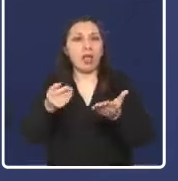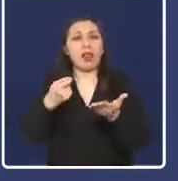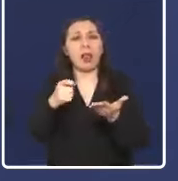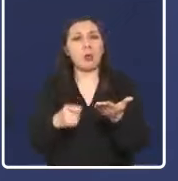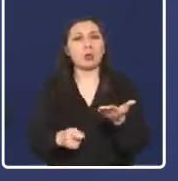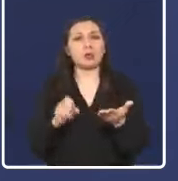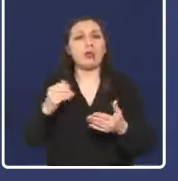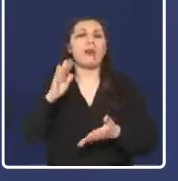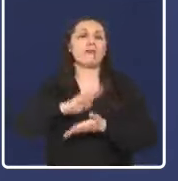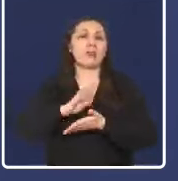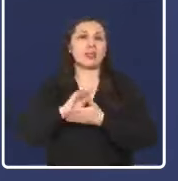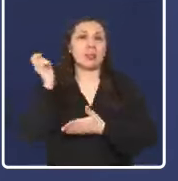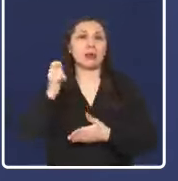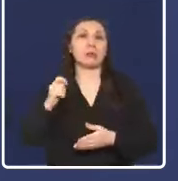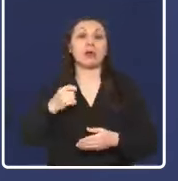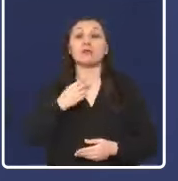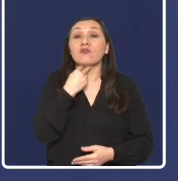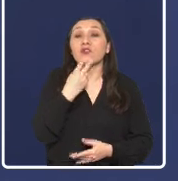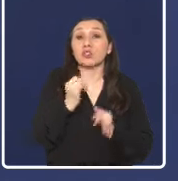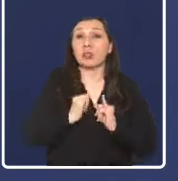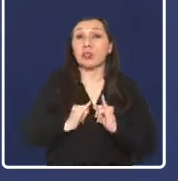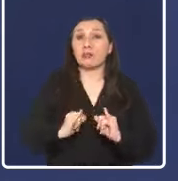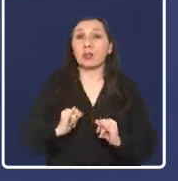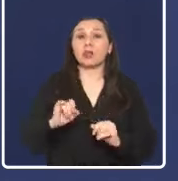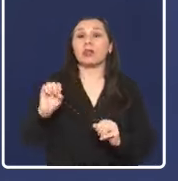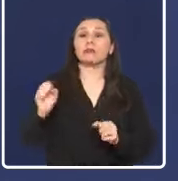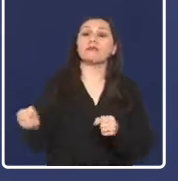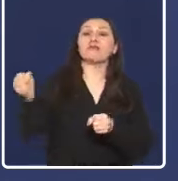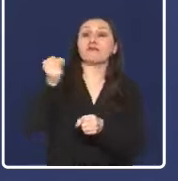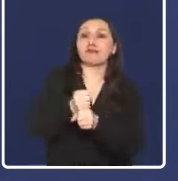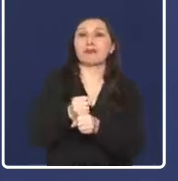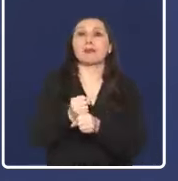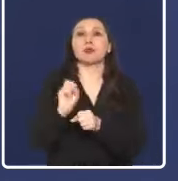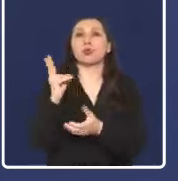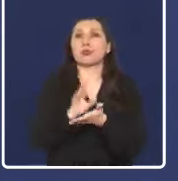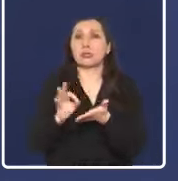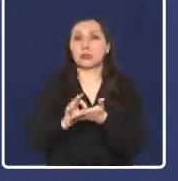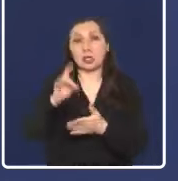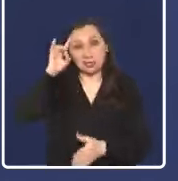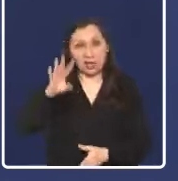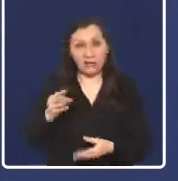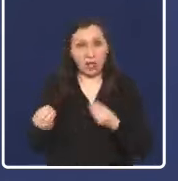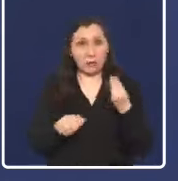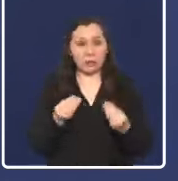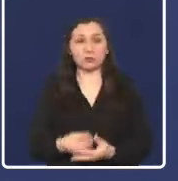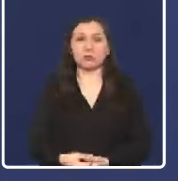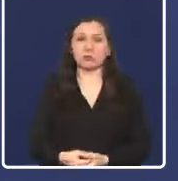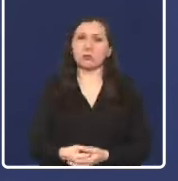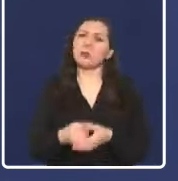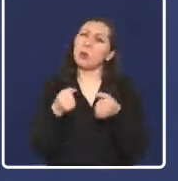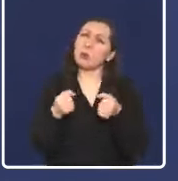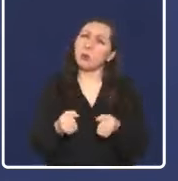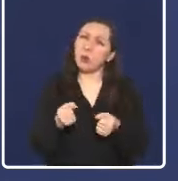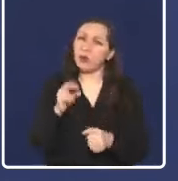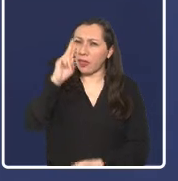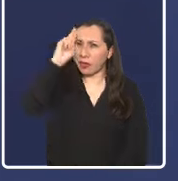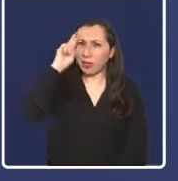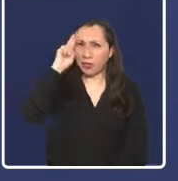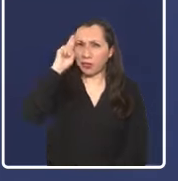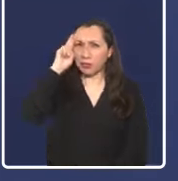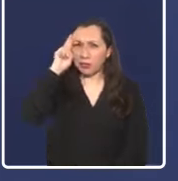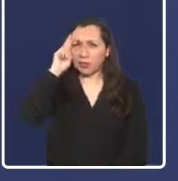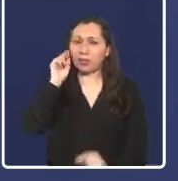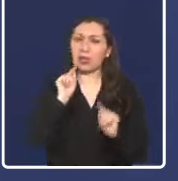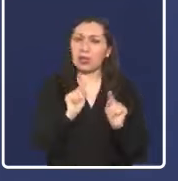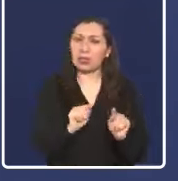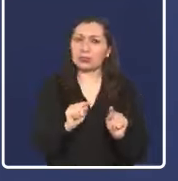la vocería la asumió el subsecretario Vergara. ¿Ahí no supieron la razón de por qué no estuvo en esa vocería? ¿Me puede recordar